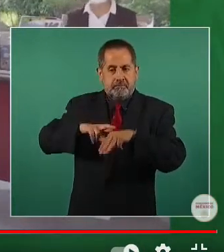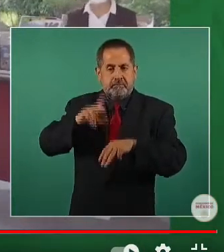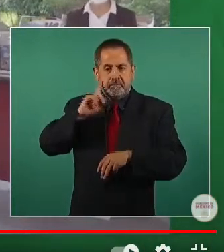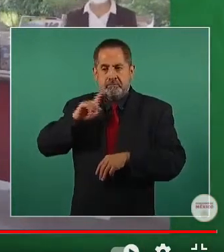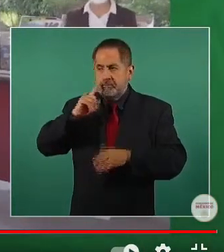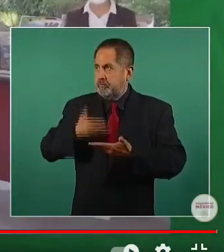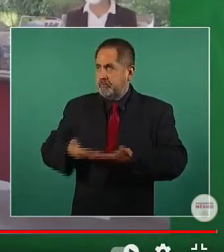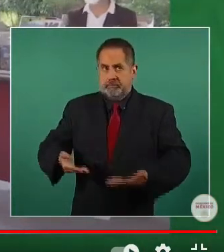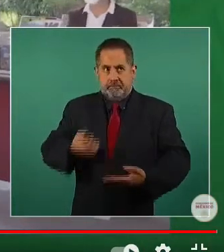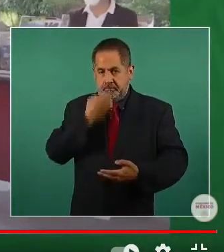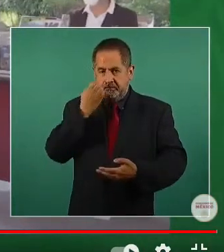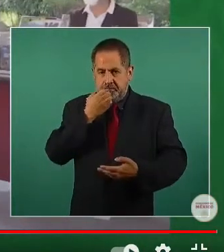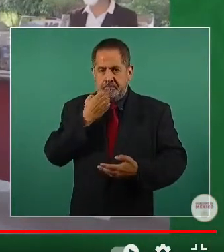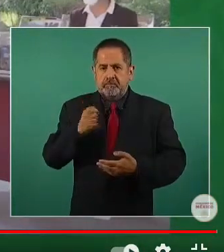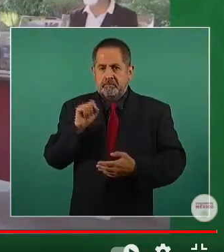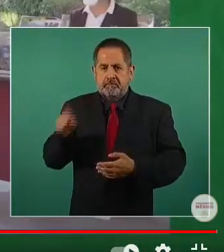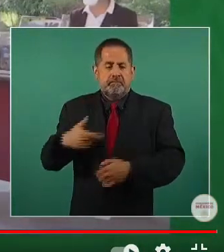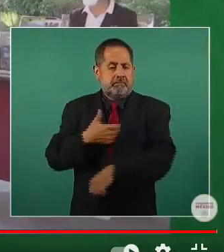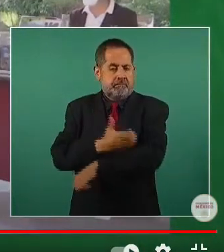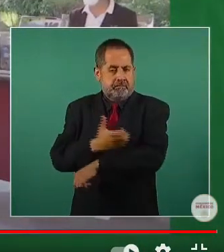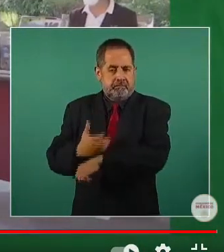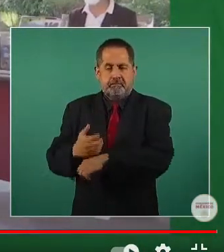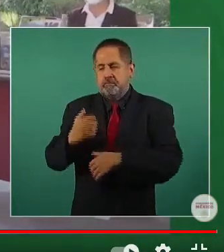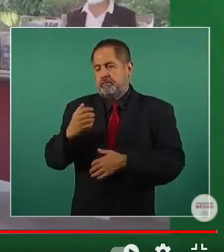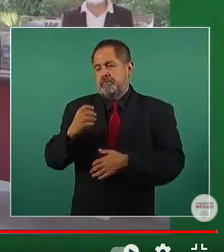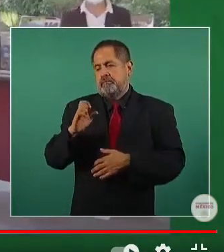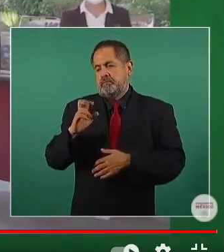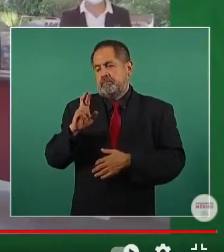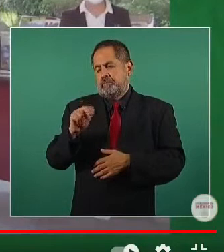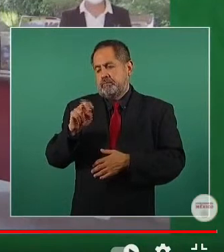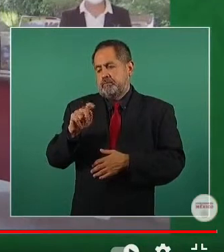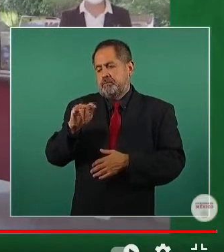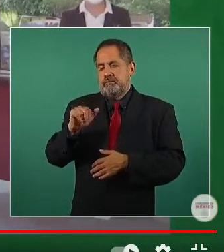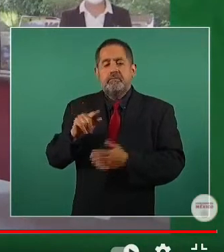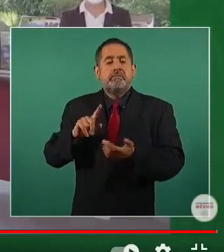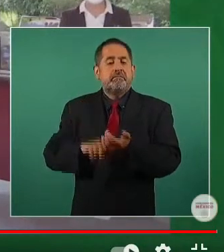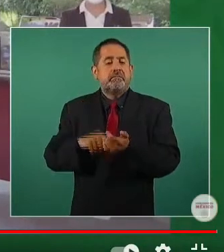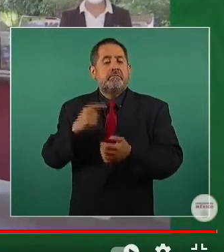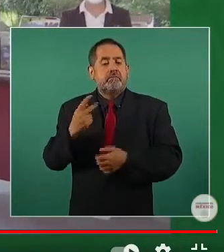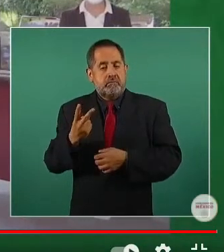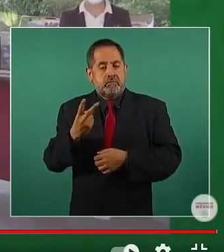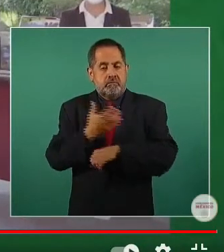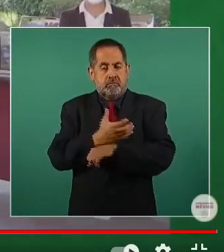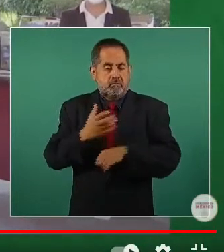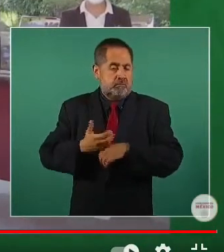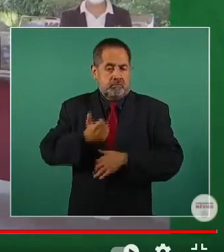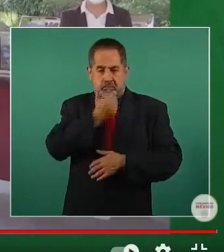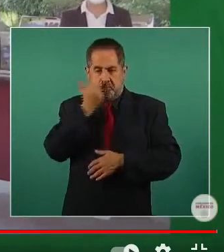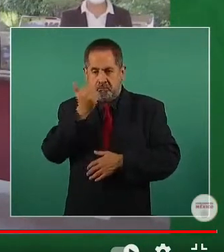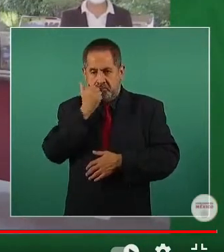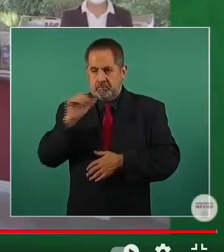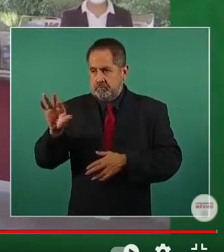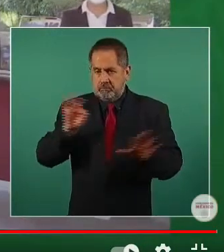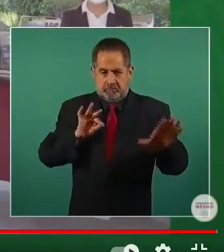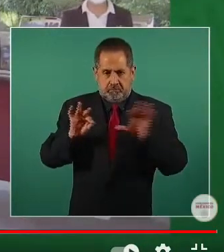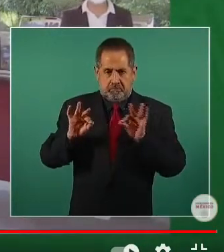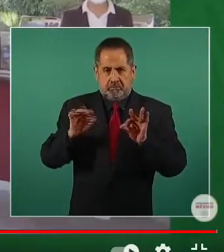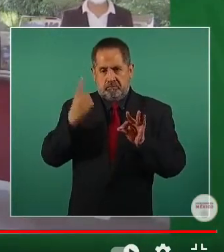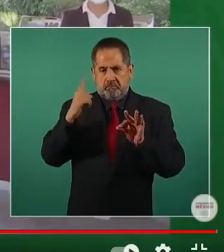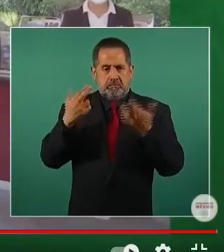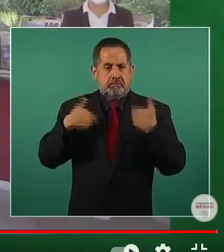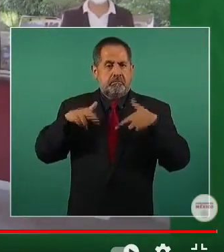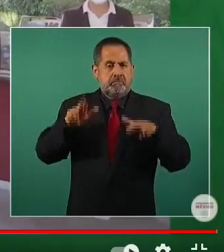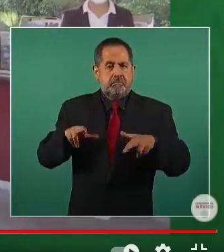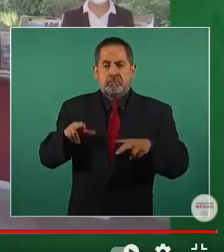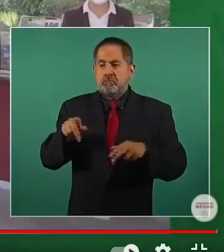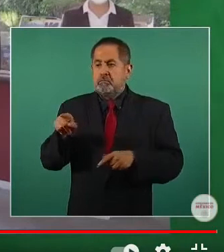de recibirnos, aquí la compañera Ernestina, así como dos compañeros en representación de todos los chicos que están ya en